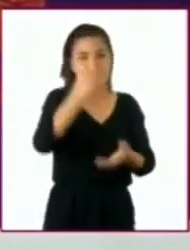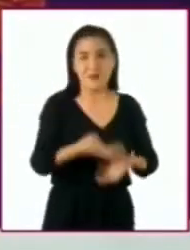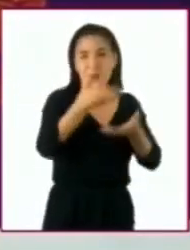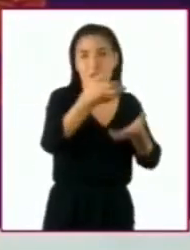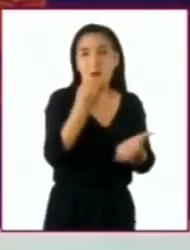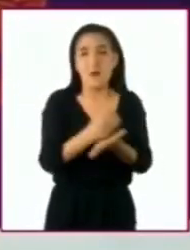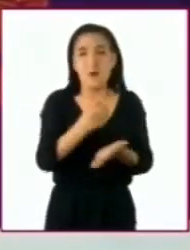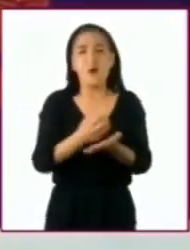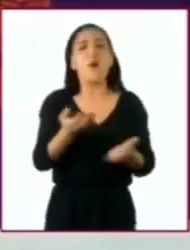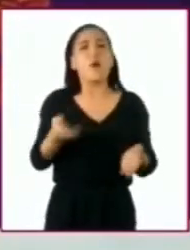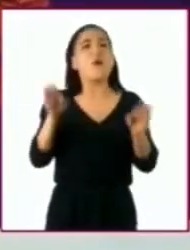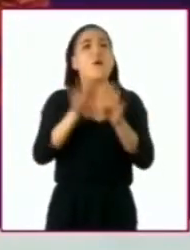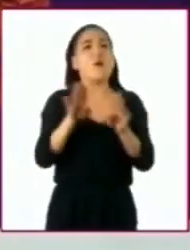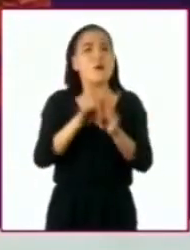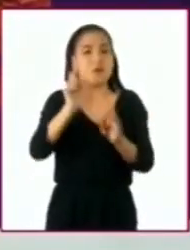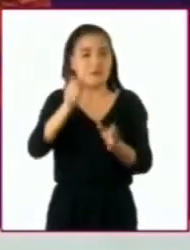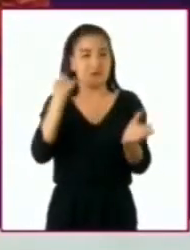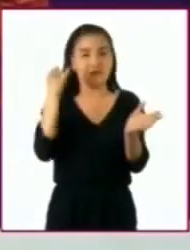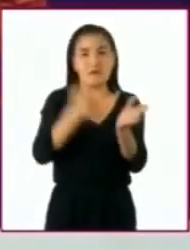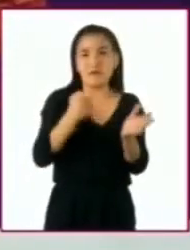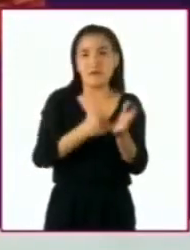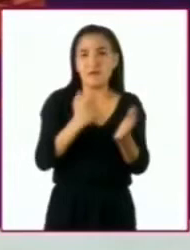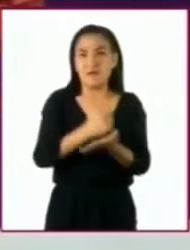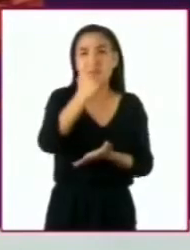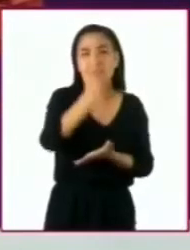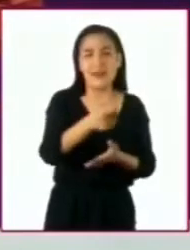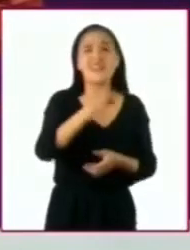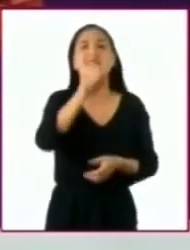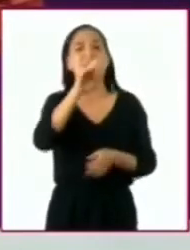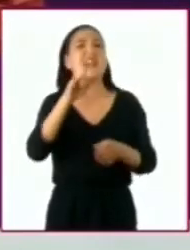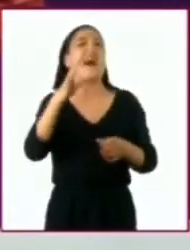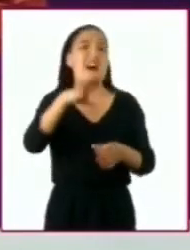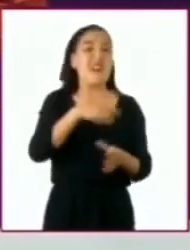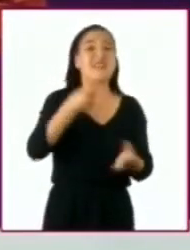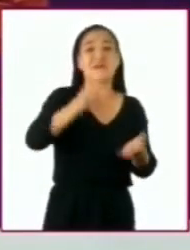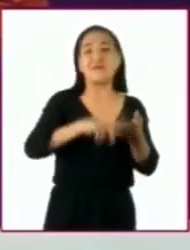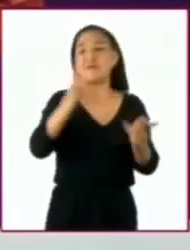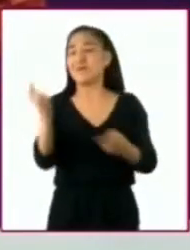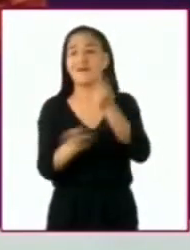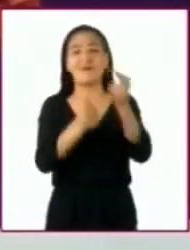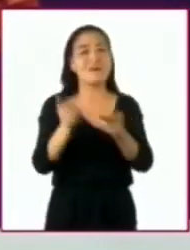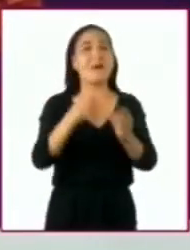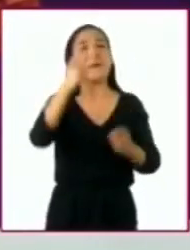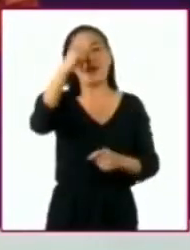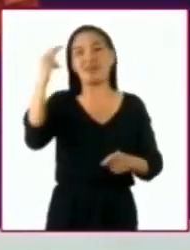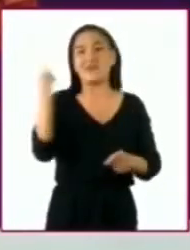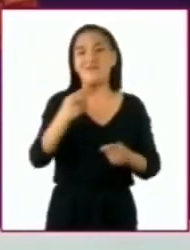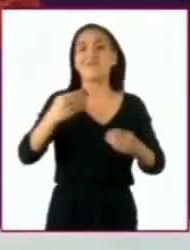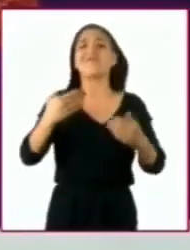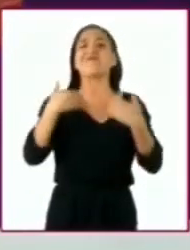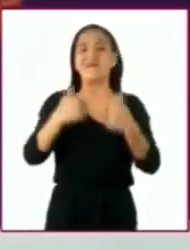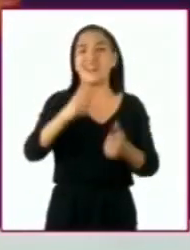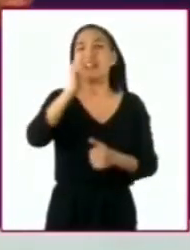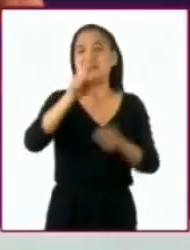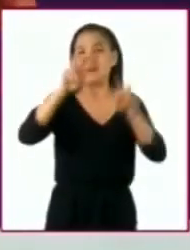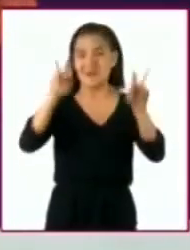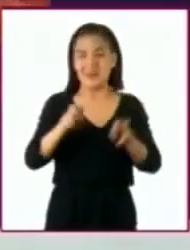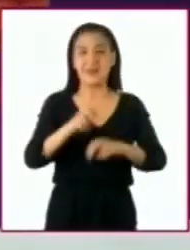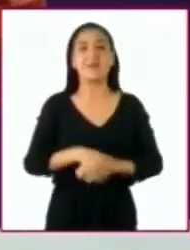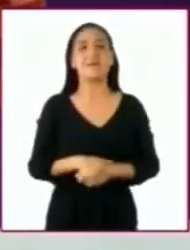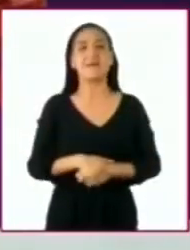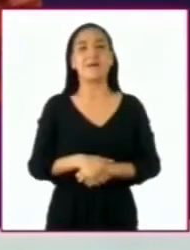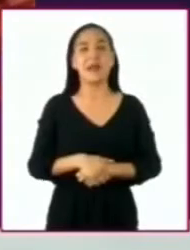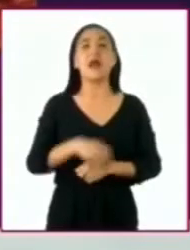se cubría el impuesto, entre otras interrogantes necesarias para comprender la temática. Es momento